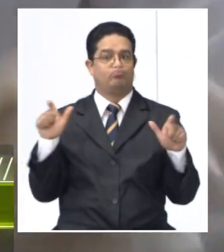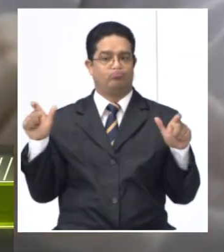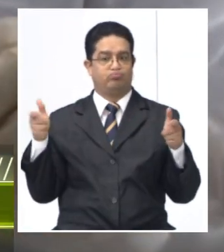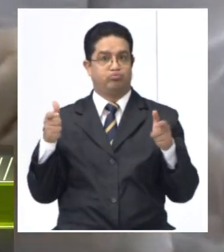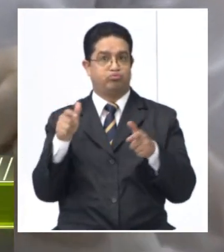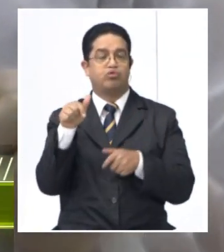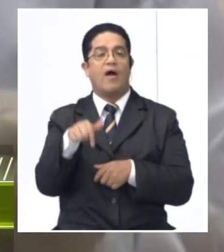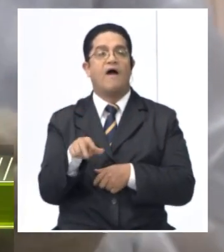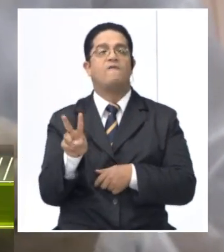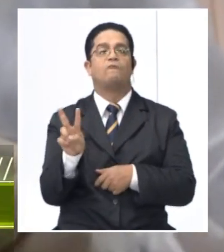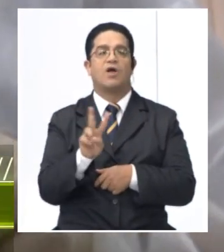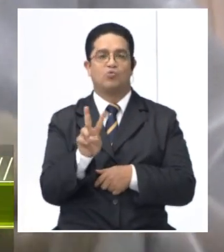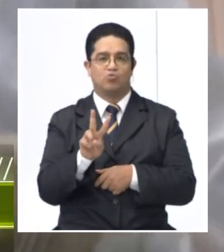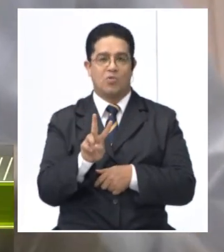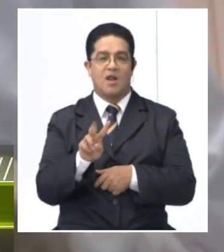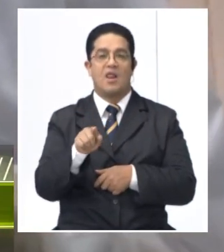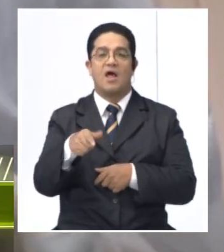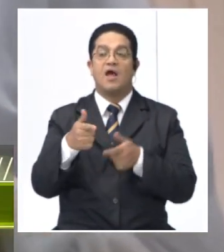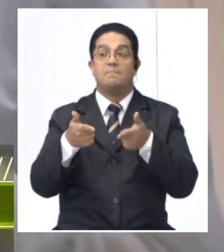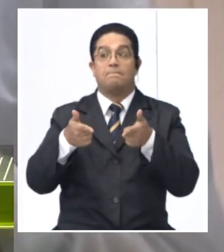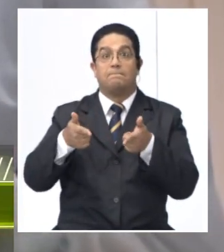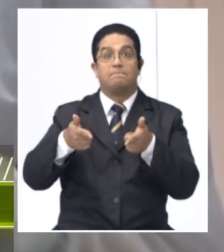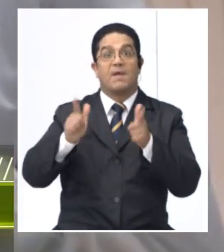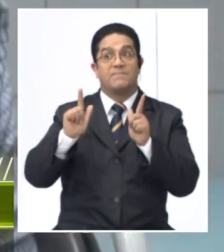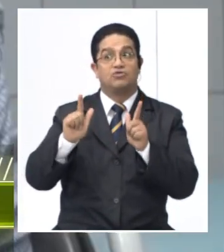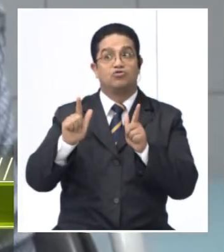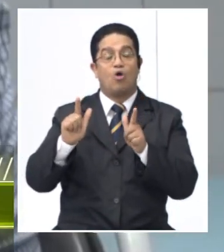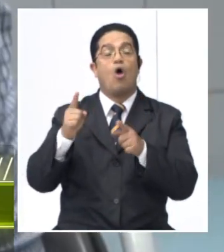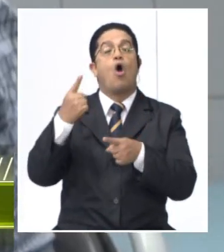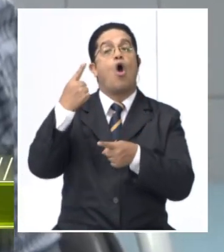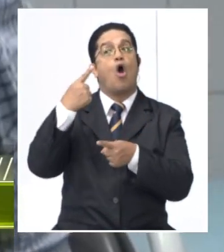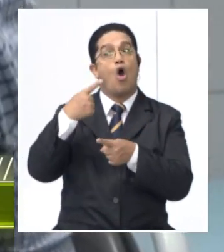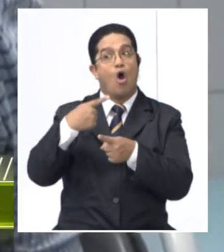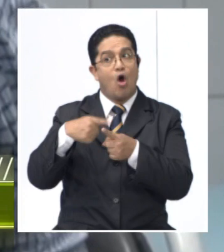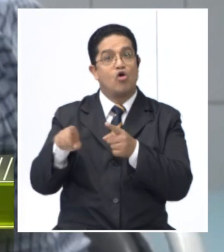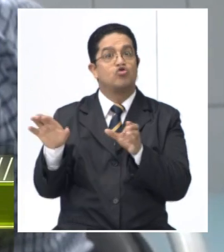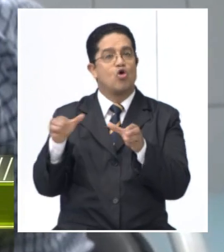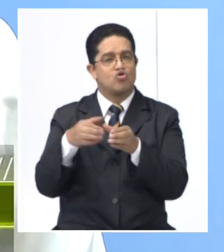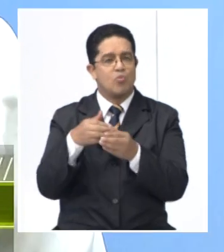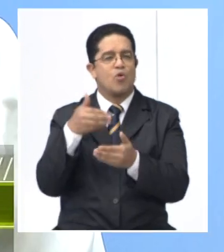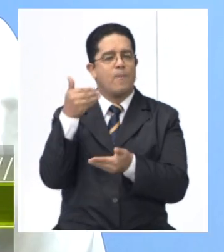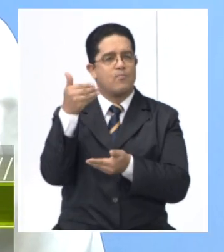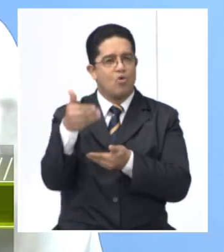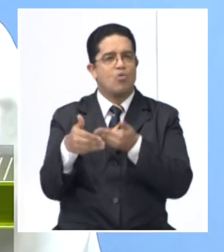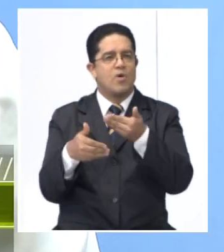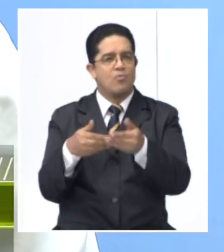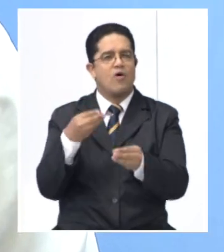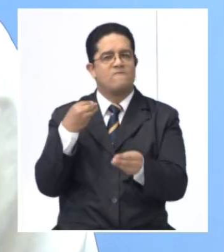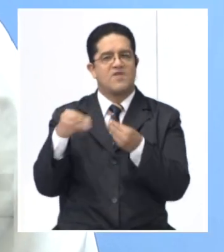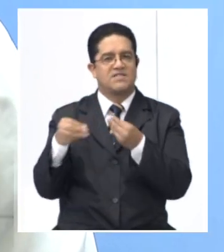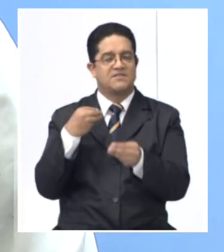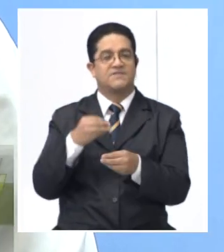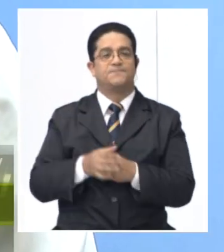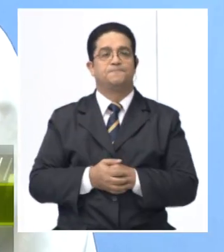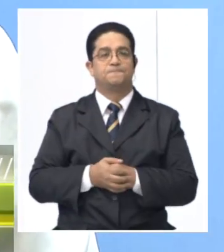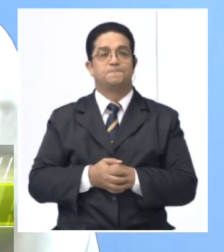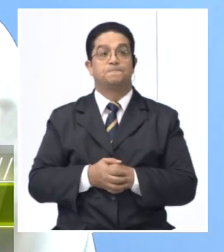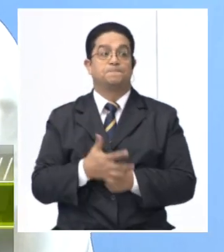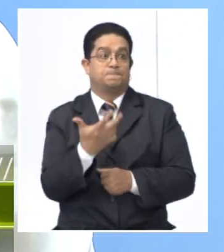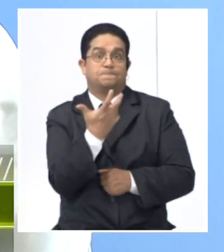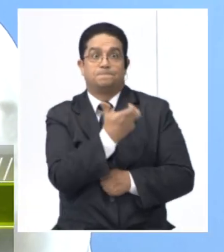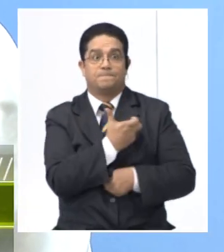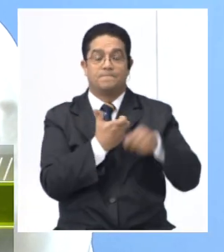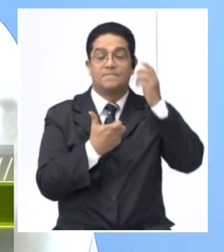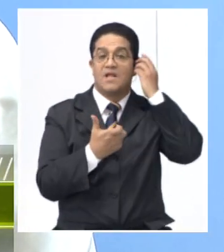la nación y permitió que se sumaran otros sectores a la flexibilización. Que las coberturas de vacunación influyen mucho con